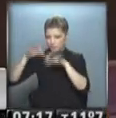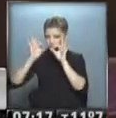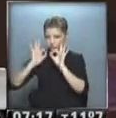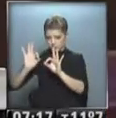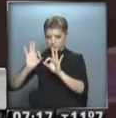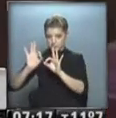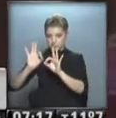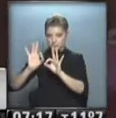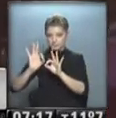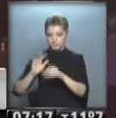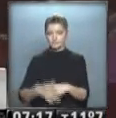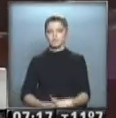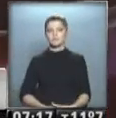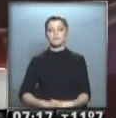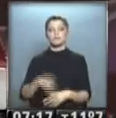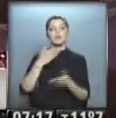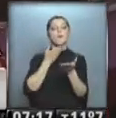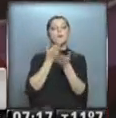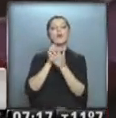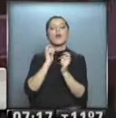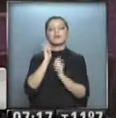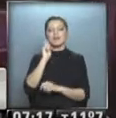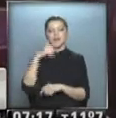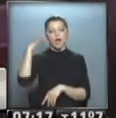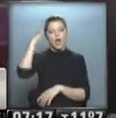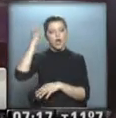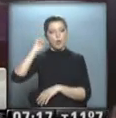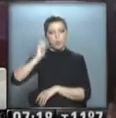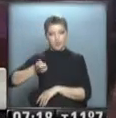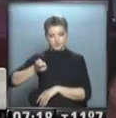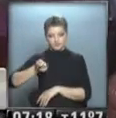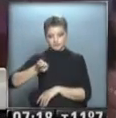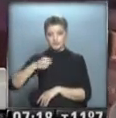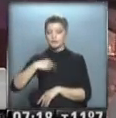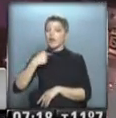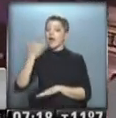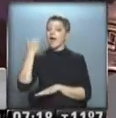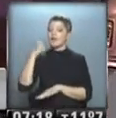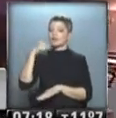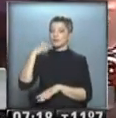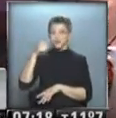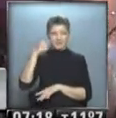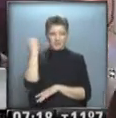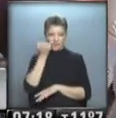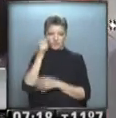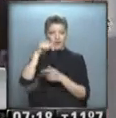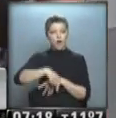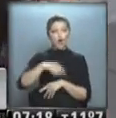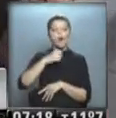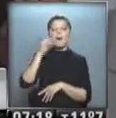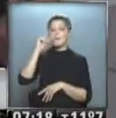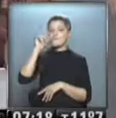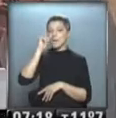judiciales ordenadas por su señoría. En tanto que, como ustedes adelantaban, declara hoy Sergio Patowski,